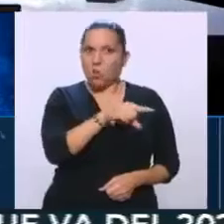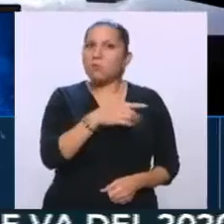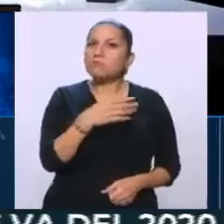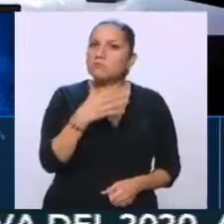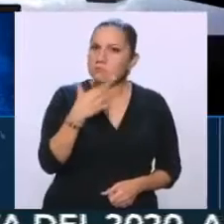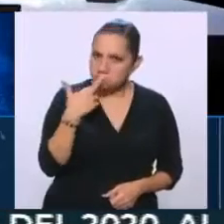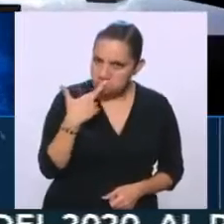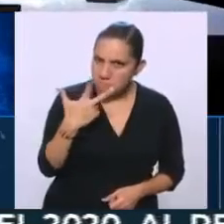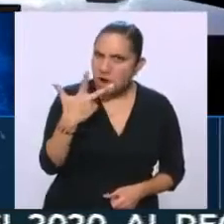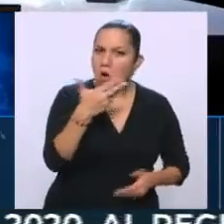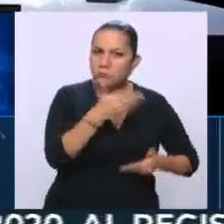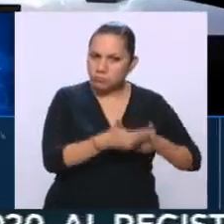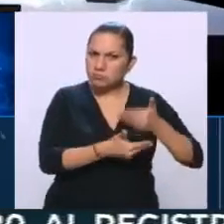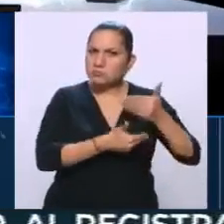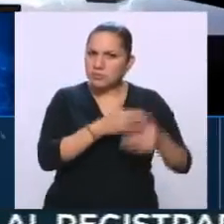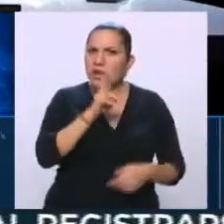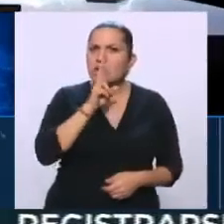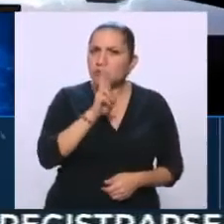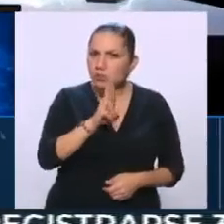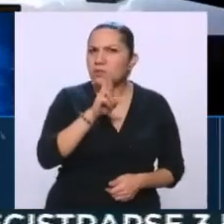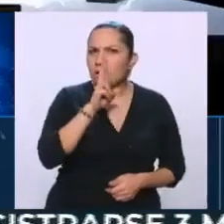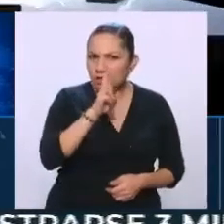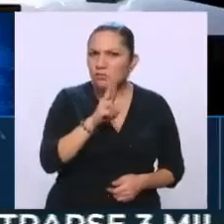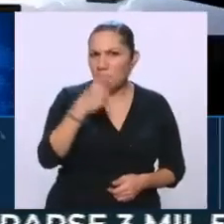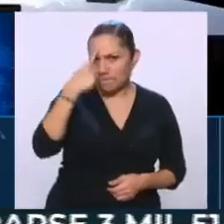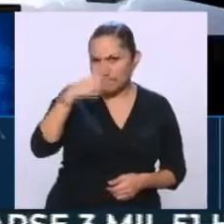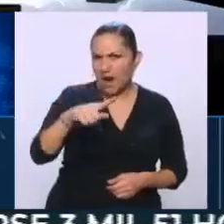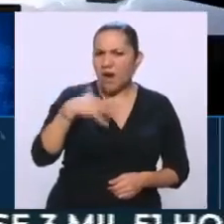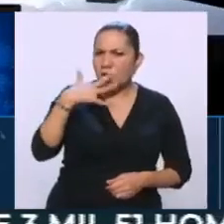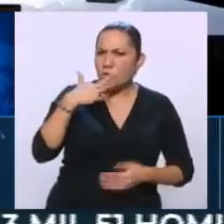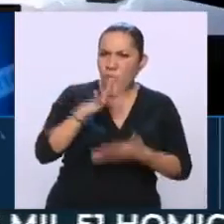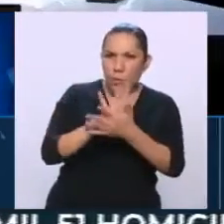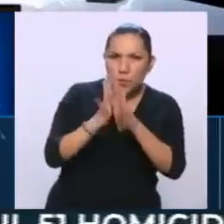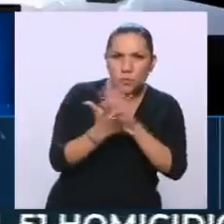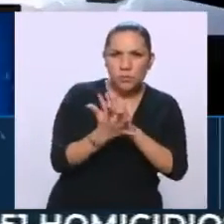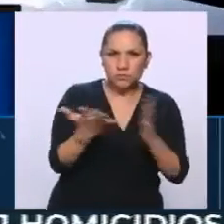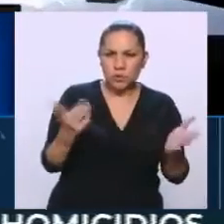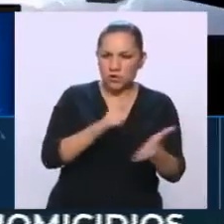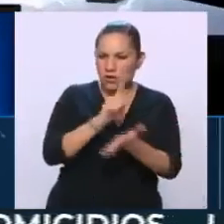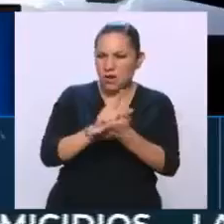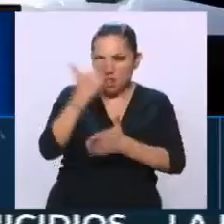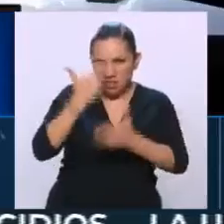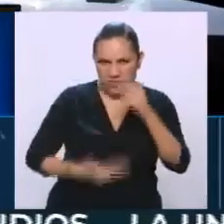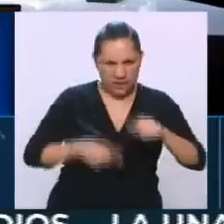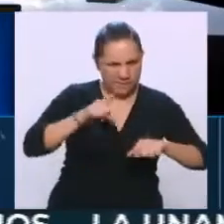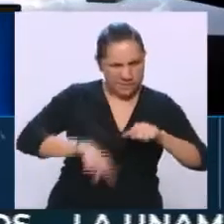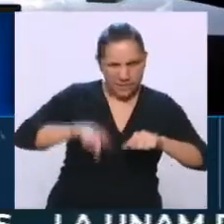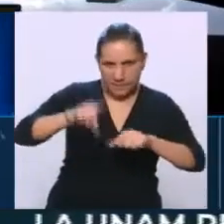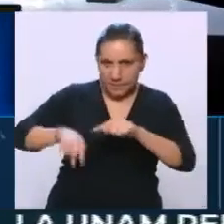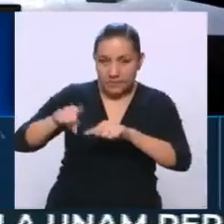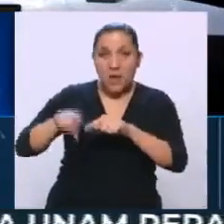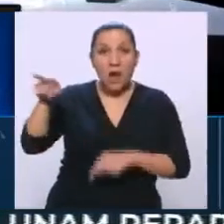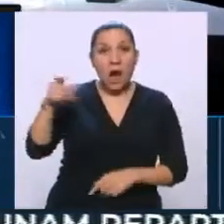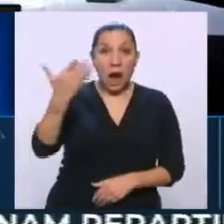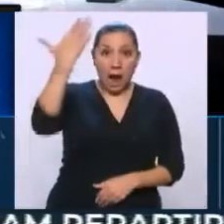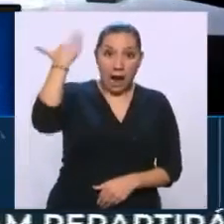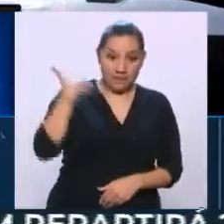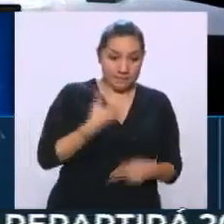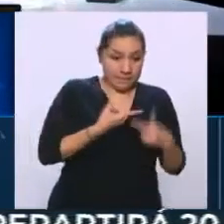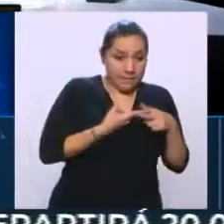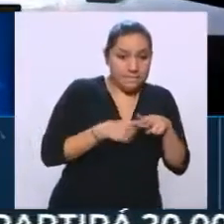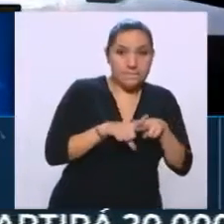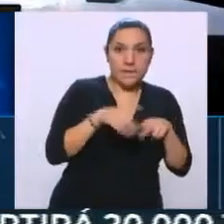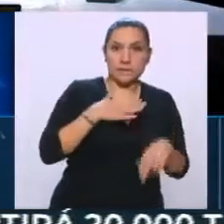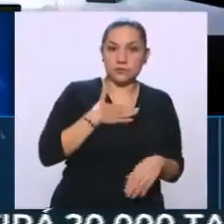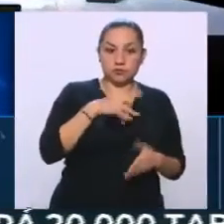produce en el combate a la delincuencia y a la corrupción. Y esto a pesar de que cuando llegó a tomar las riendas en diciembre del 2018, él mismo